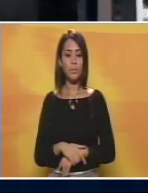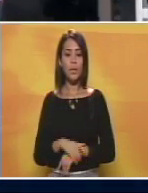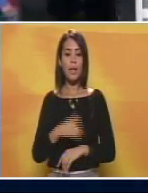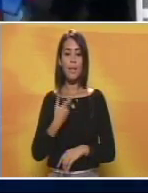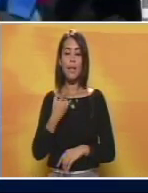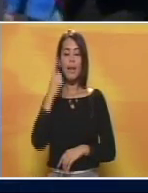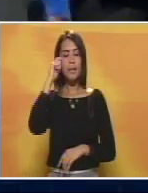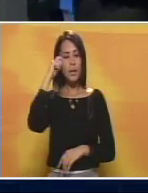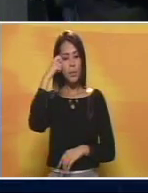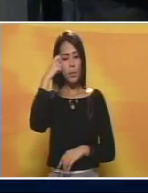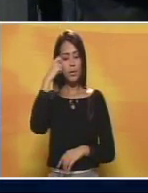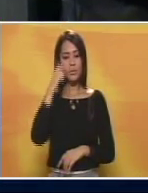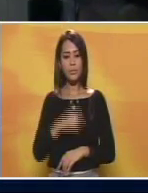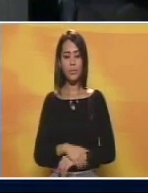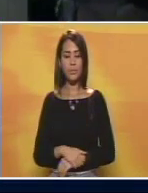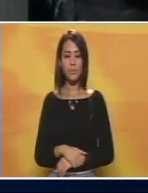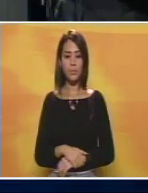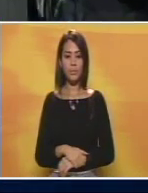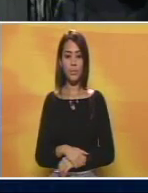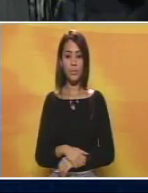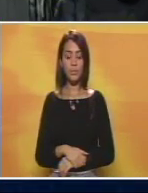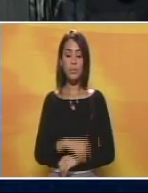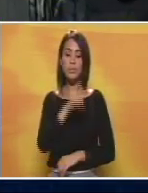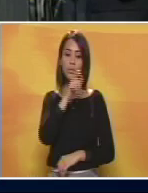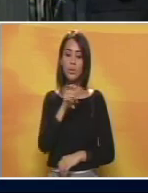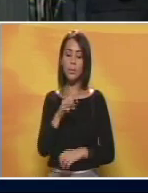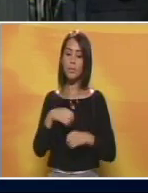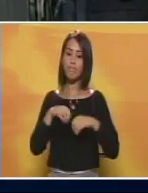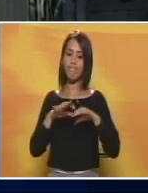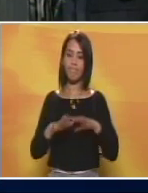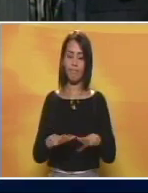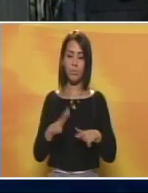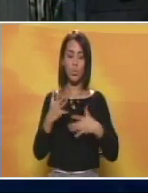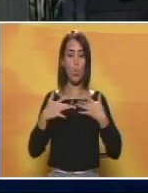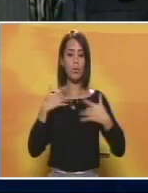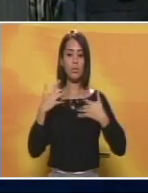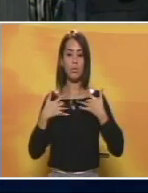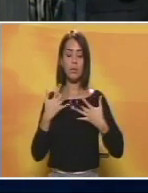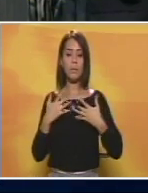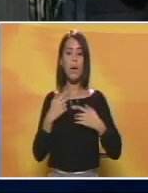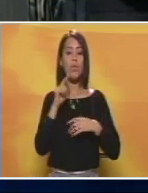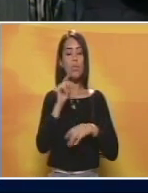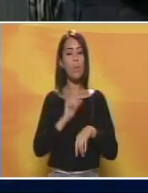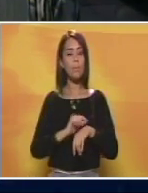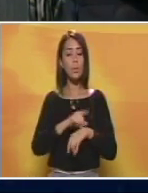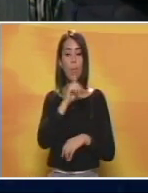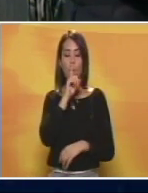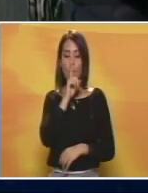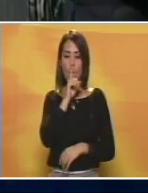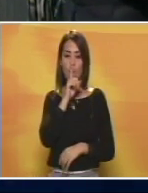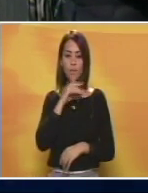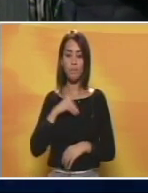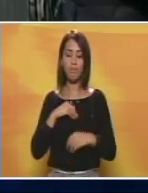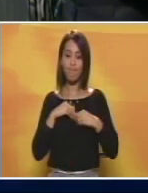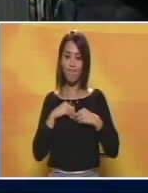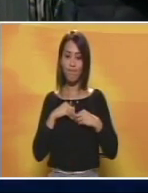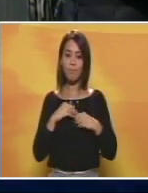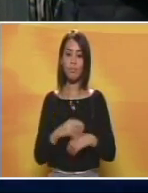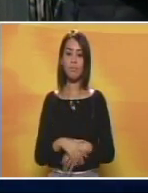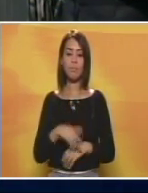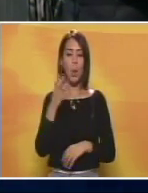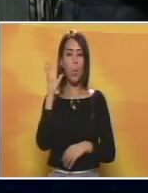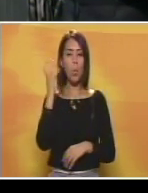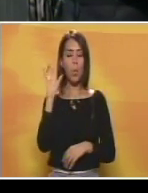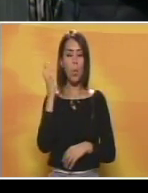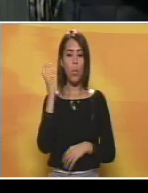del Recuerdo del Holocausto. Los ciudadanos suspendieron totalmente sus actividades guardando 2 minutos de silencio mientras sonaban las alarmas y